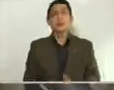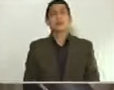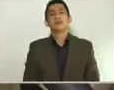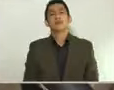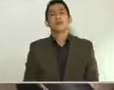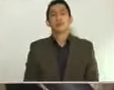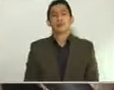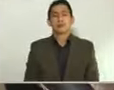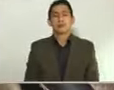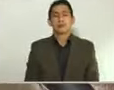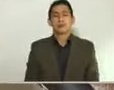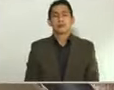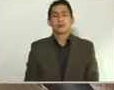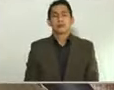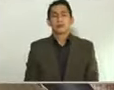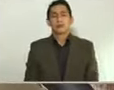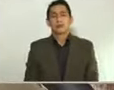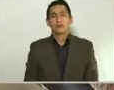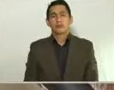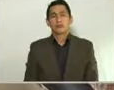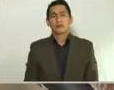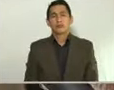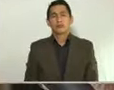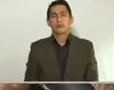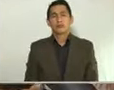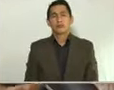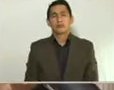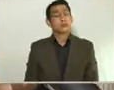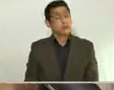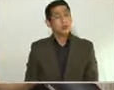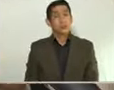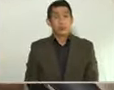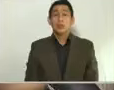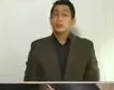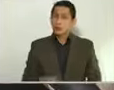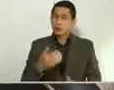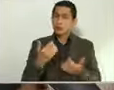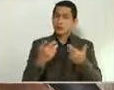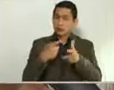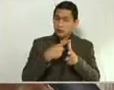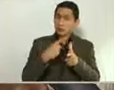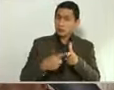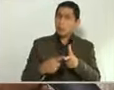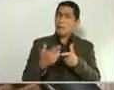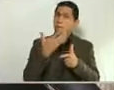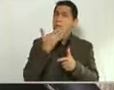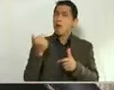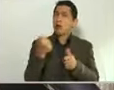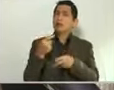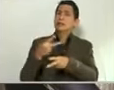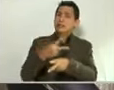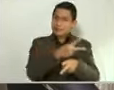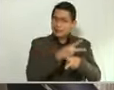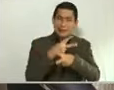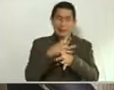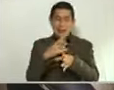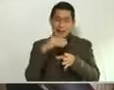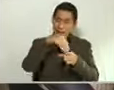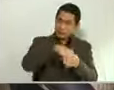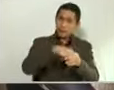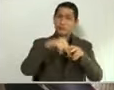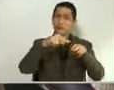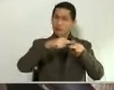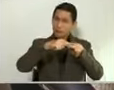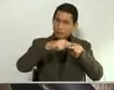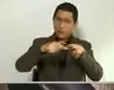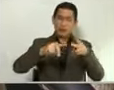excepciones, y atacan al pasajero. Entonces, para ambos tienen cámaras, y a los delincuentes que se suben a los taxis,